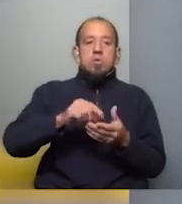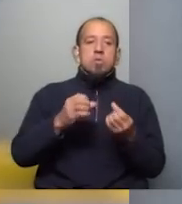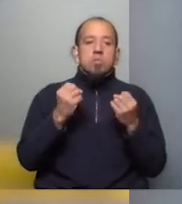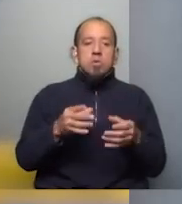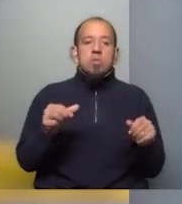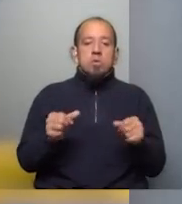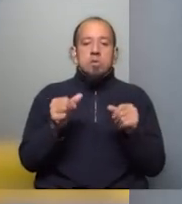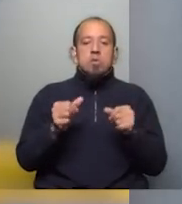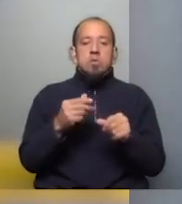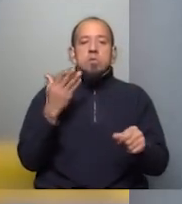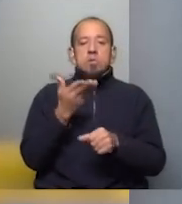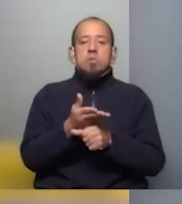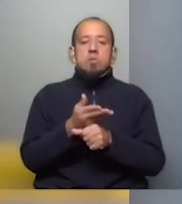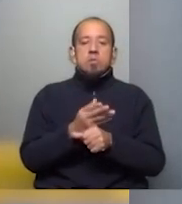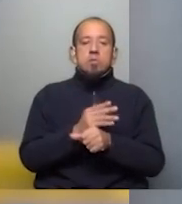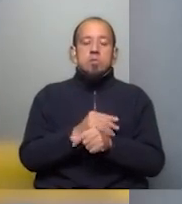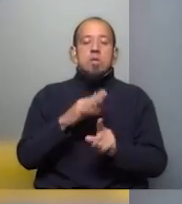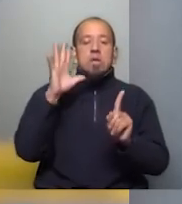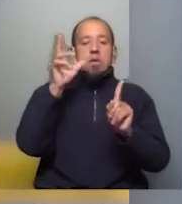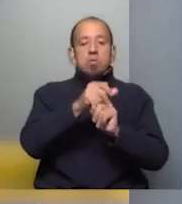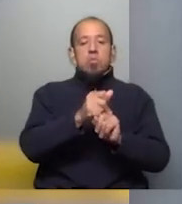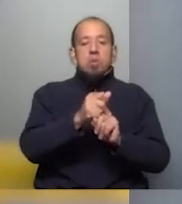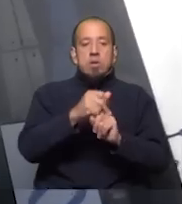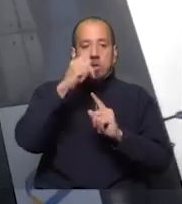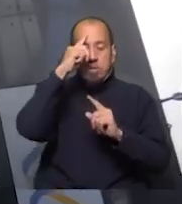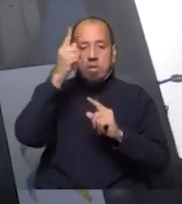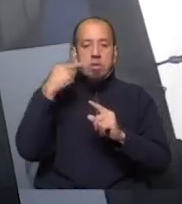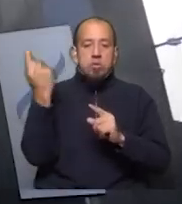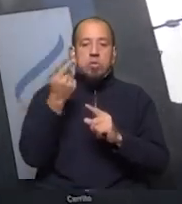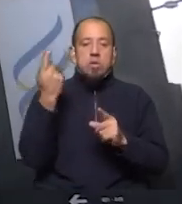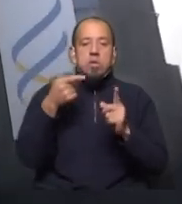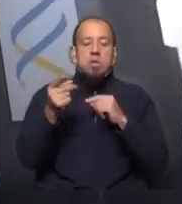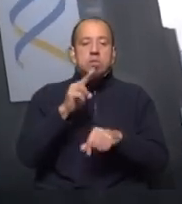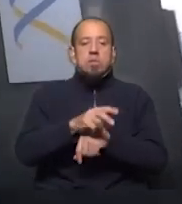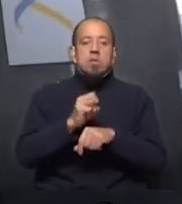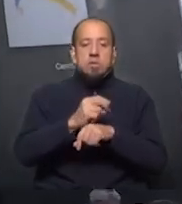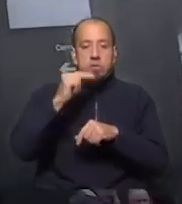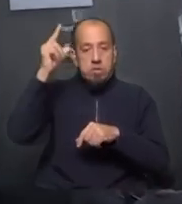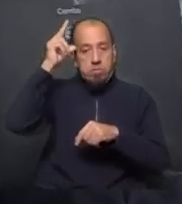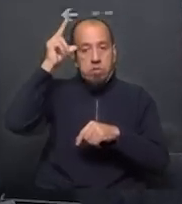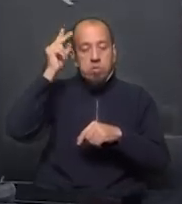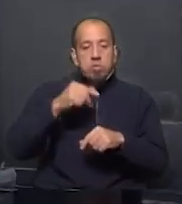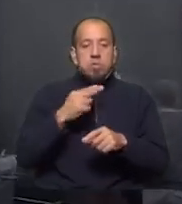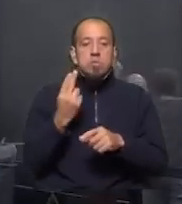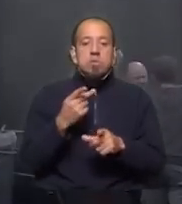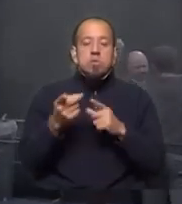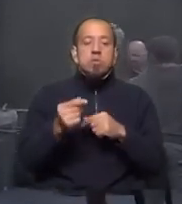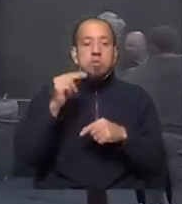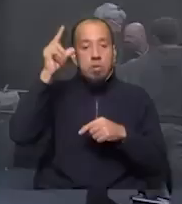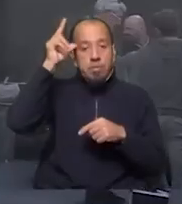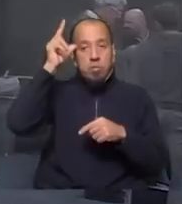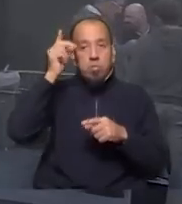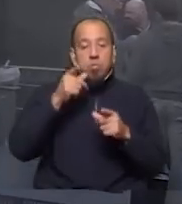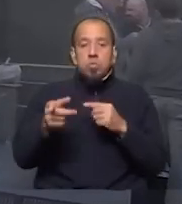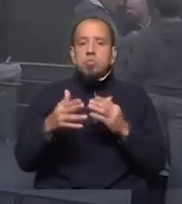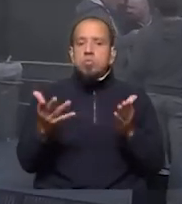contrario realizará un pedido de captura internacional contra el empresario a su vez la fiscalía peruana solicitó autoridades uruguayas que informen